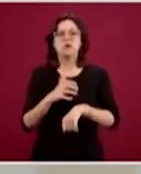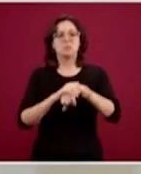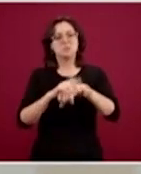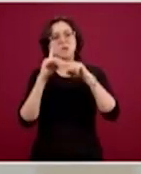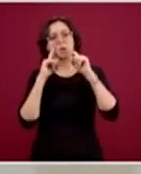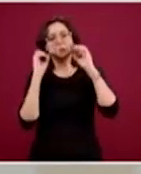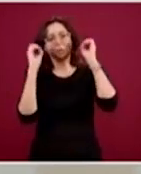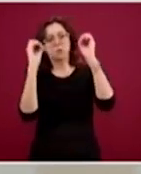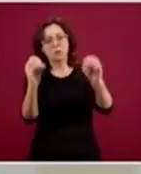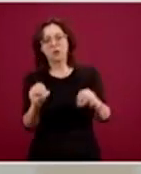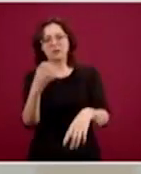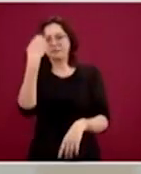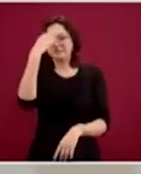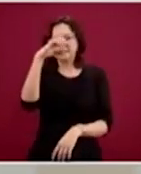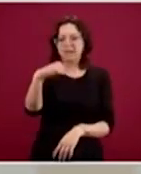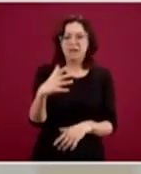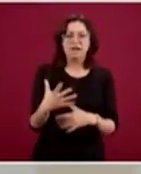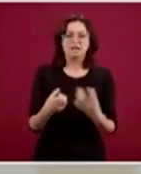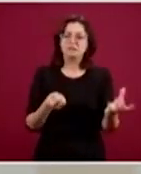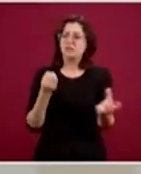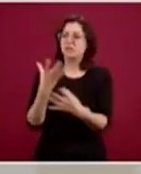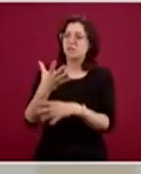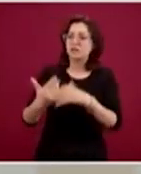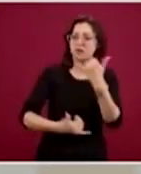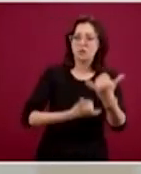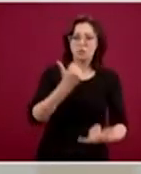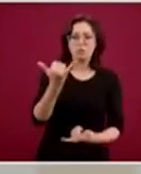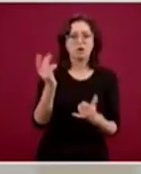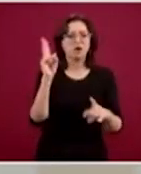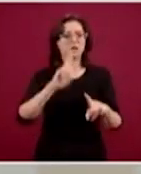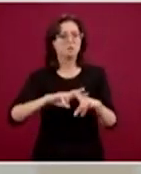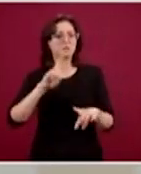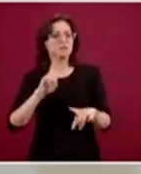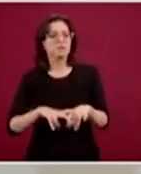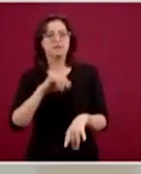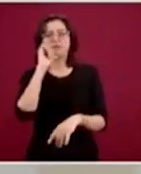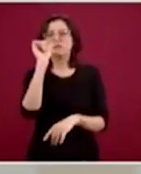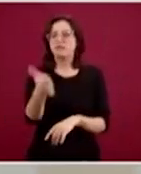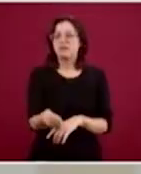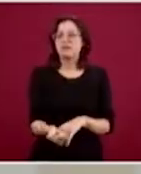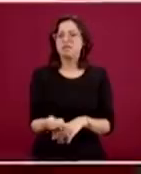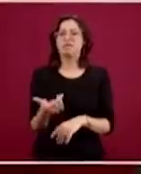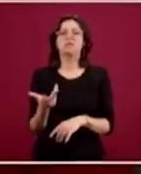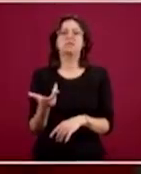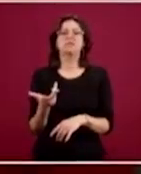amigos, a lo mejor no salir a jugar en el parque,